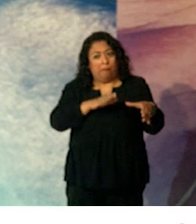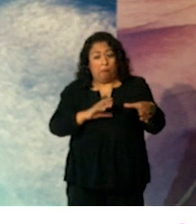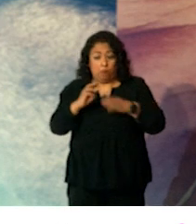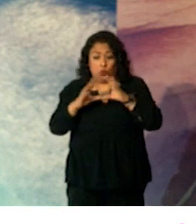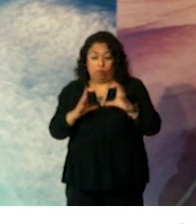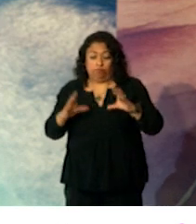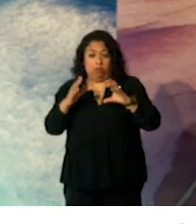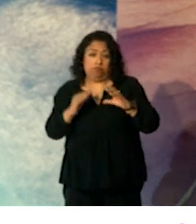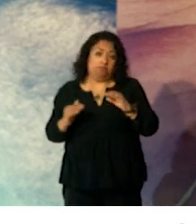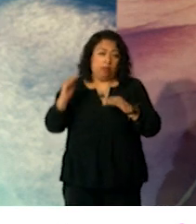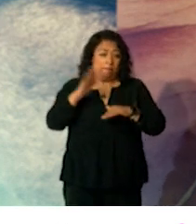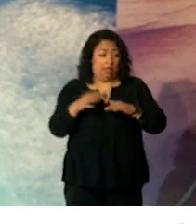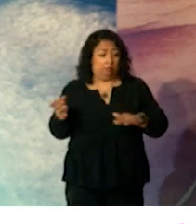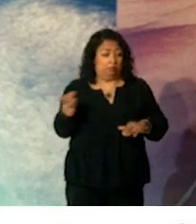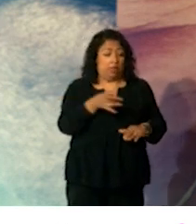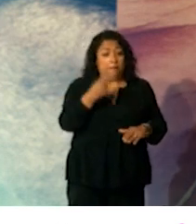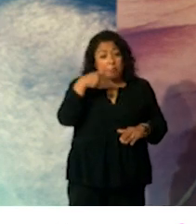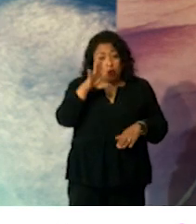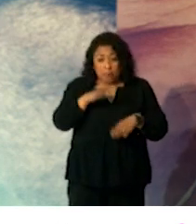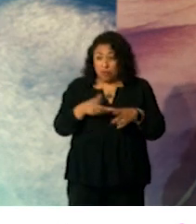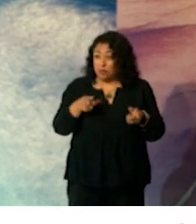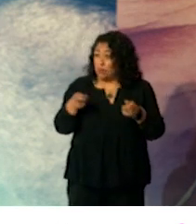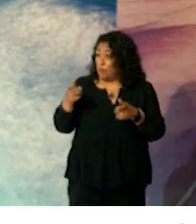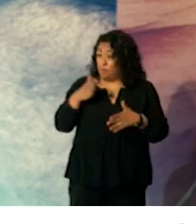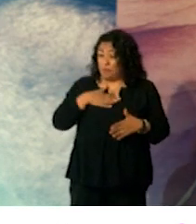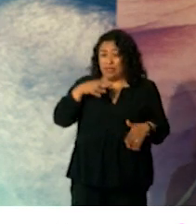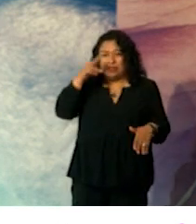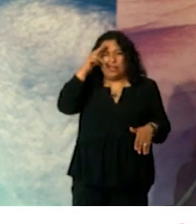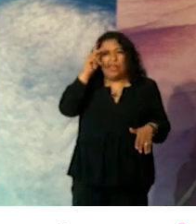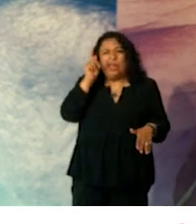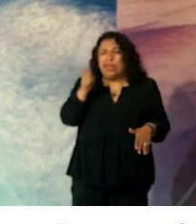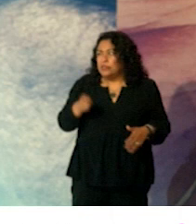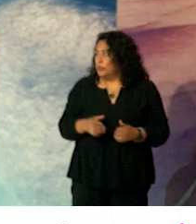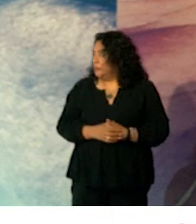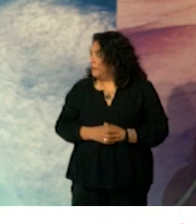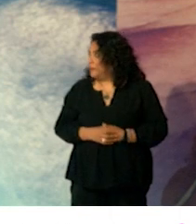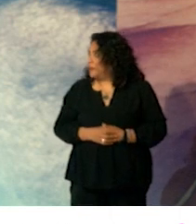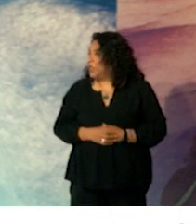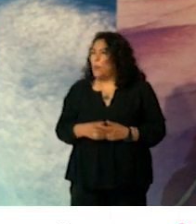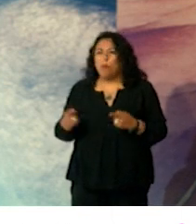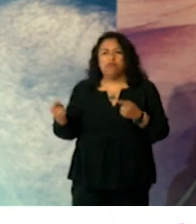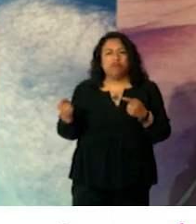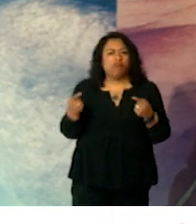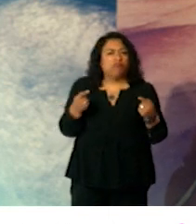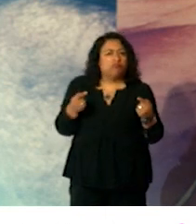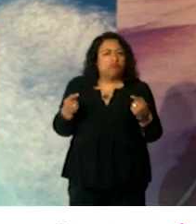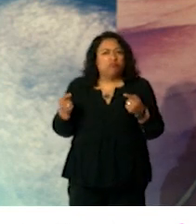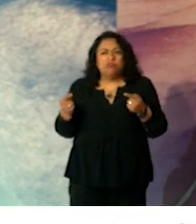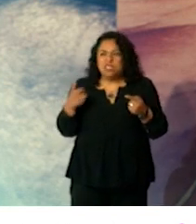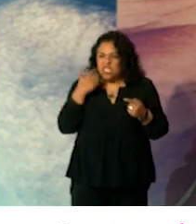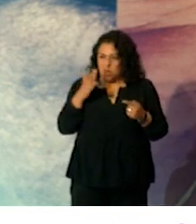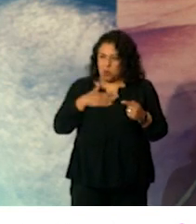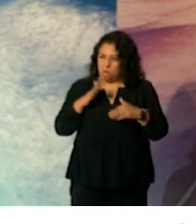que justo lo que ha dominado nuestra inteligencia es una ficción, y esta ficción es el querer siempre